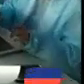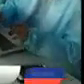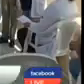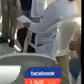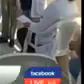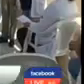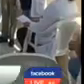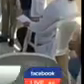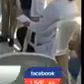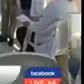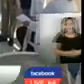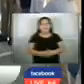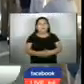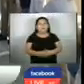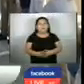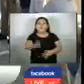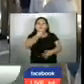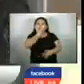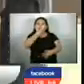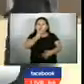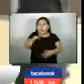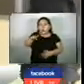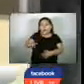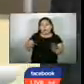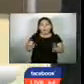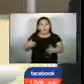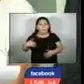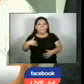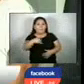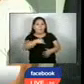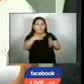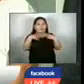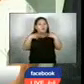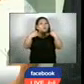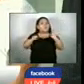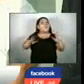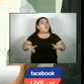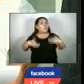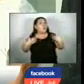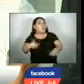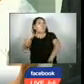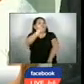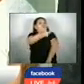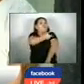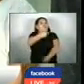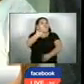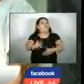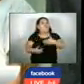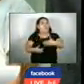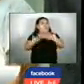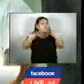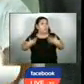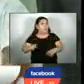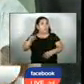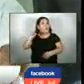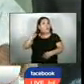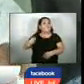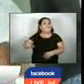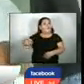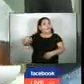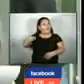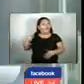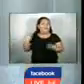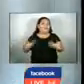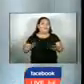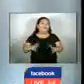Tenemos información en vivo con declaraciones del ministro de Salud sobre el proceso de vacunación en El Salvador, que hoy cumple un año de